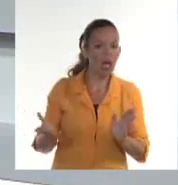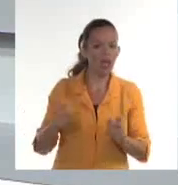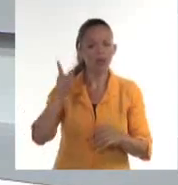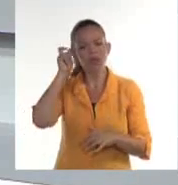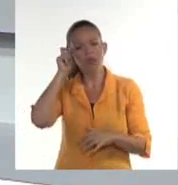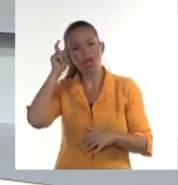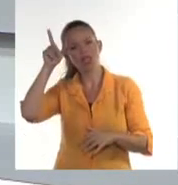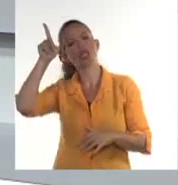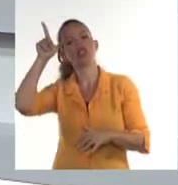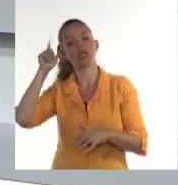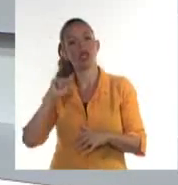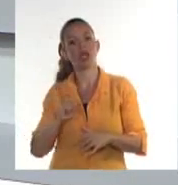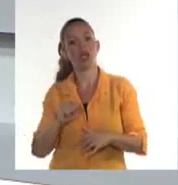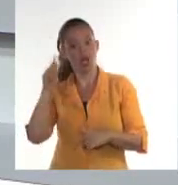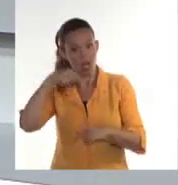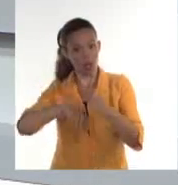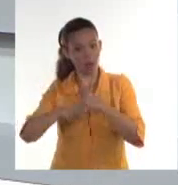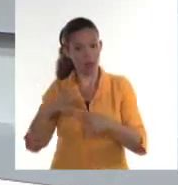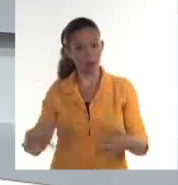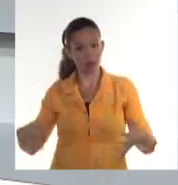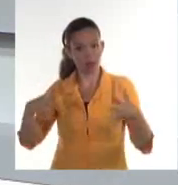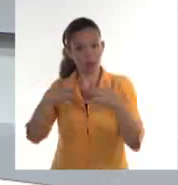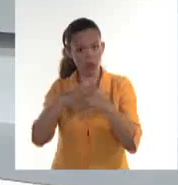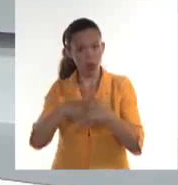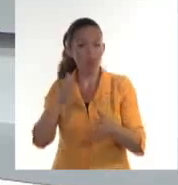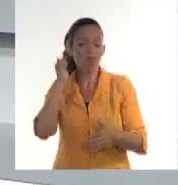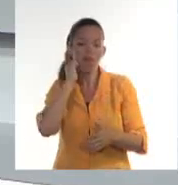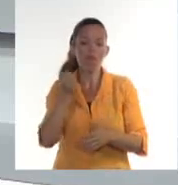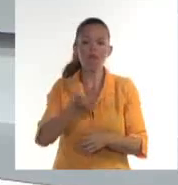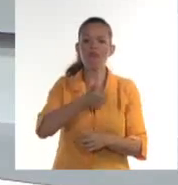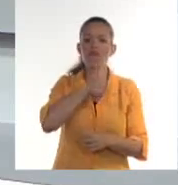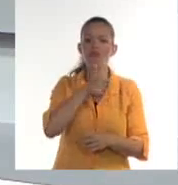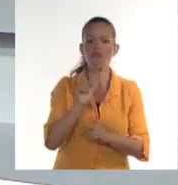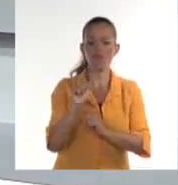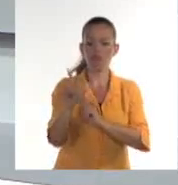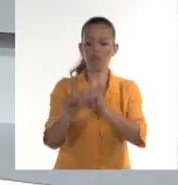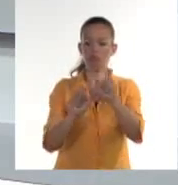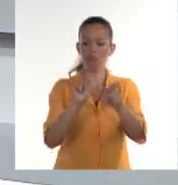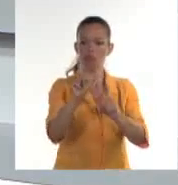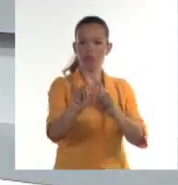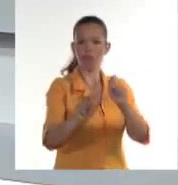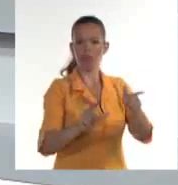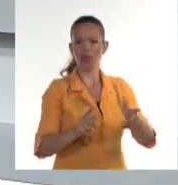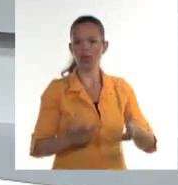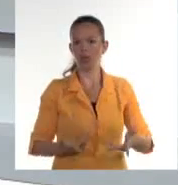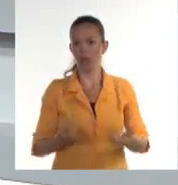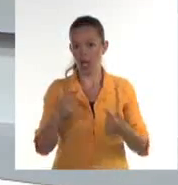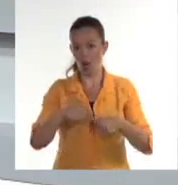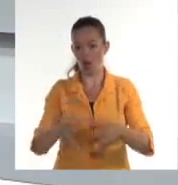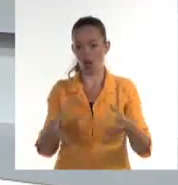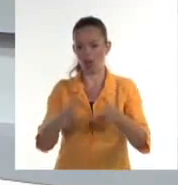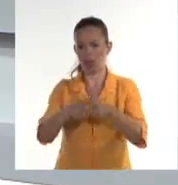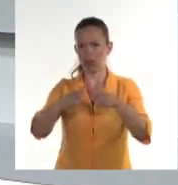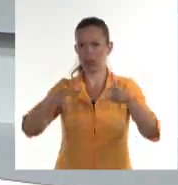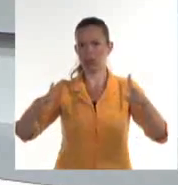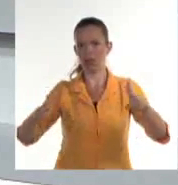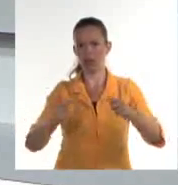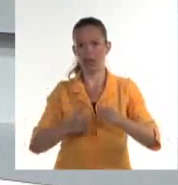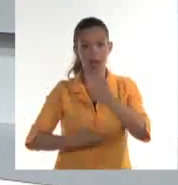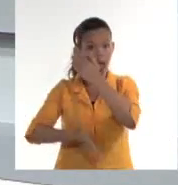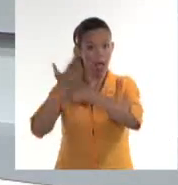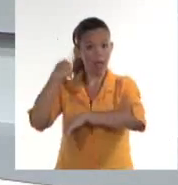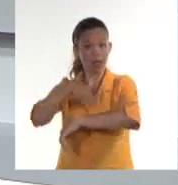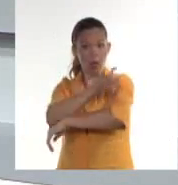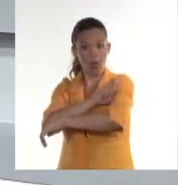y mejores armas tienen y donde se obtienen fáciles. Y las pandillas cobraron fuerza cuando la gente quiso tomar las calles para manifestar